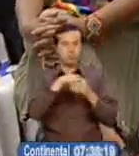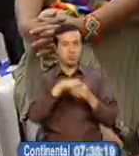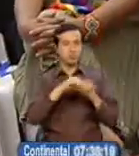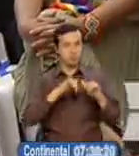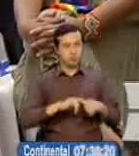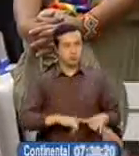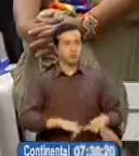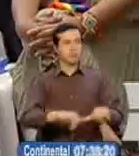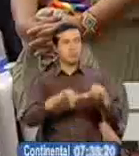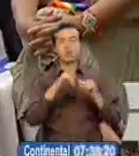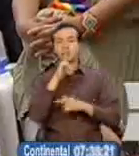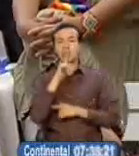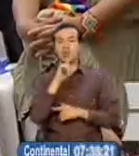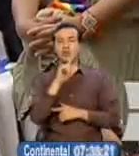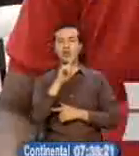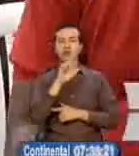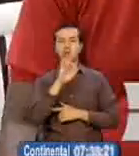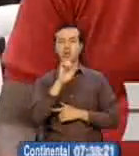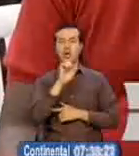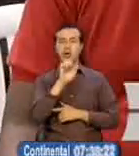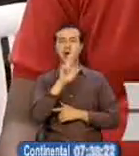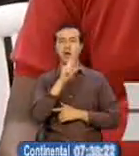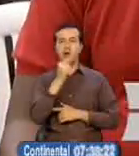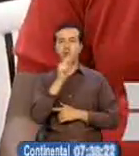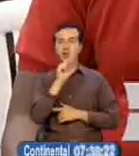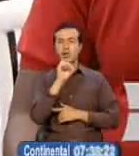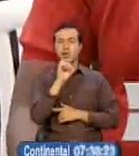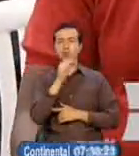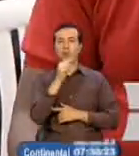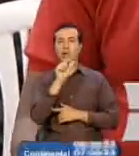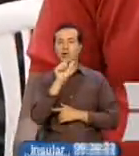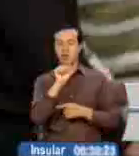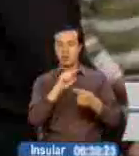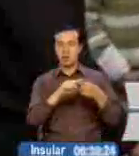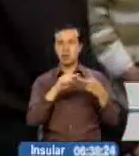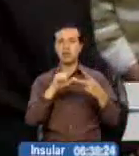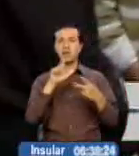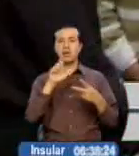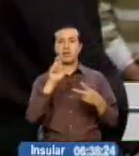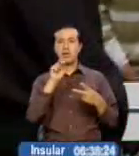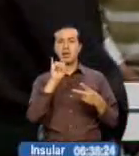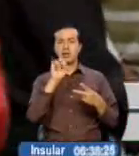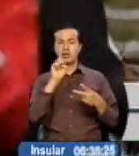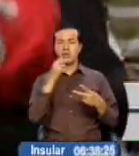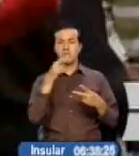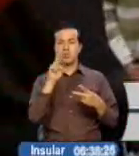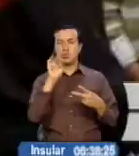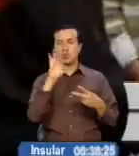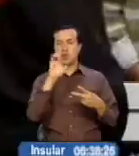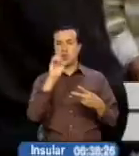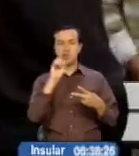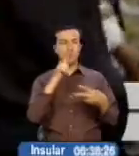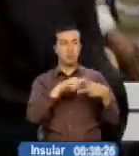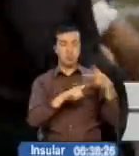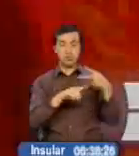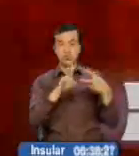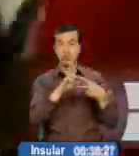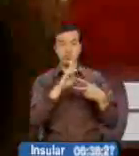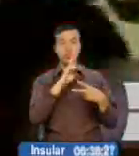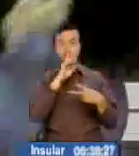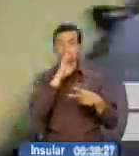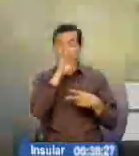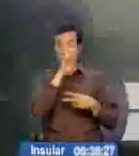tienda política estuvieron Giovanni Atarihuana y Lenín Hurtado, entre otros. Dicho movimiento político por años ha sido el responsable